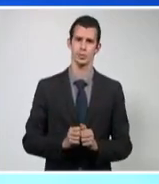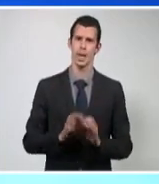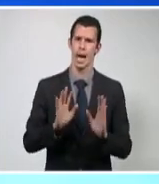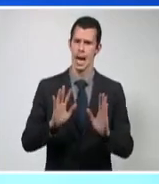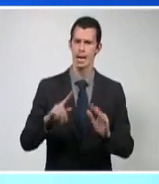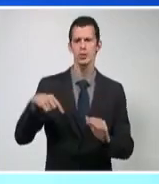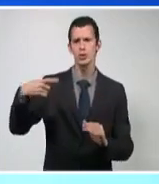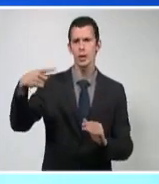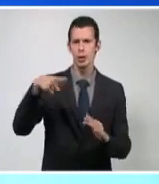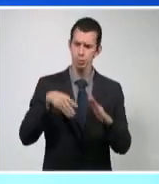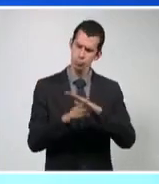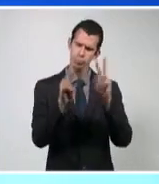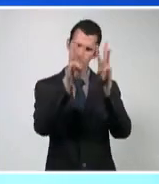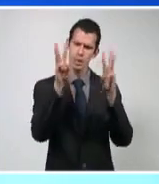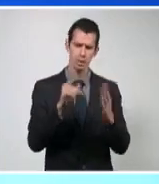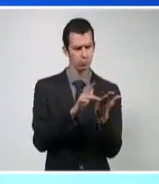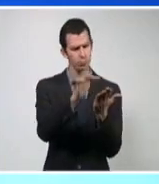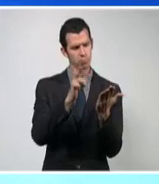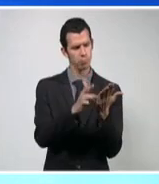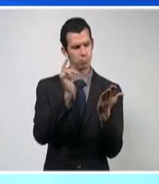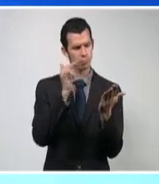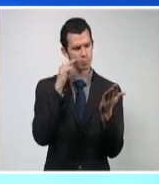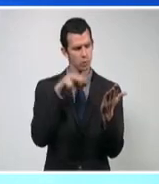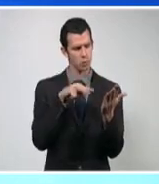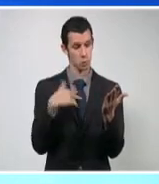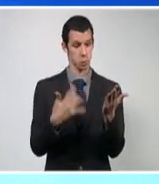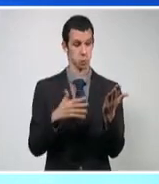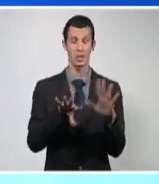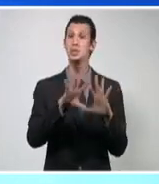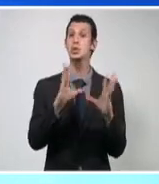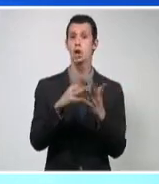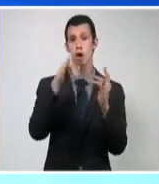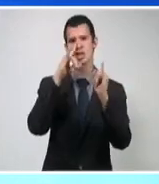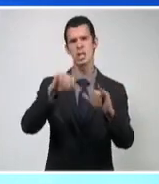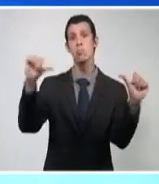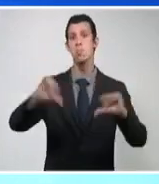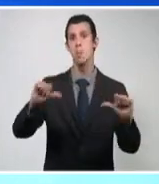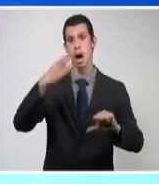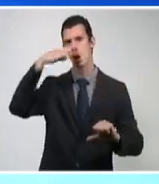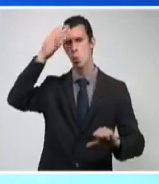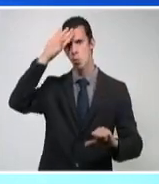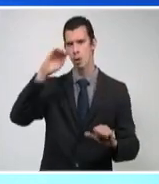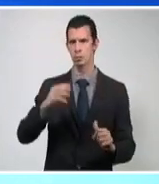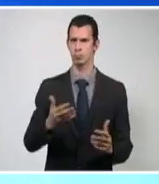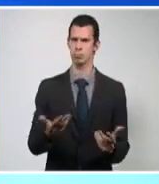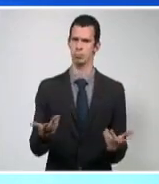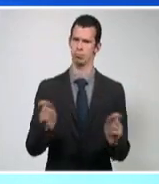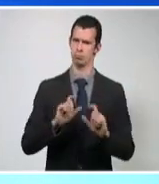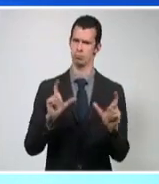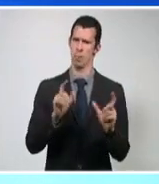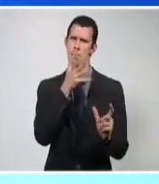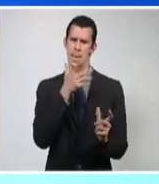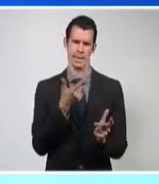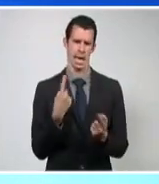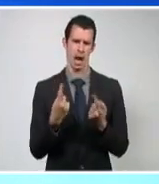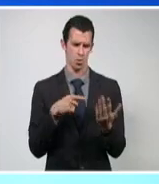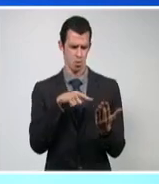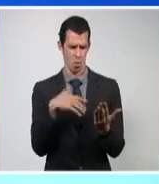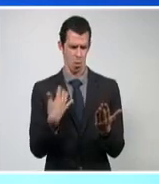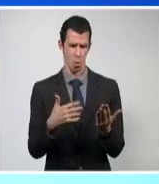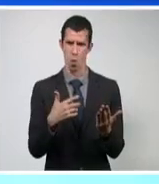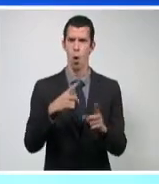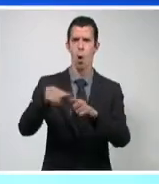día? ¿Mienten? ¿Intoxican las redes? ¿Con esto que hicieron estarán llamando al caos, a la anarquía?